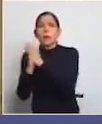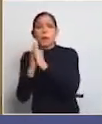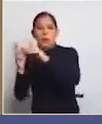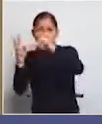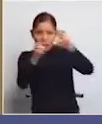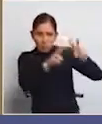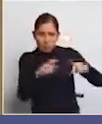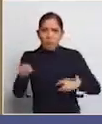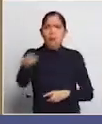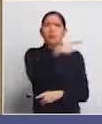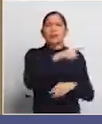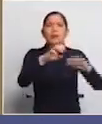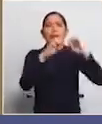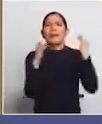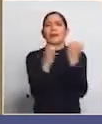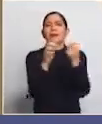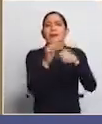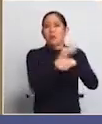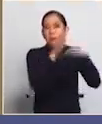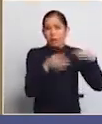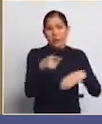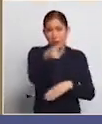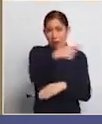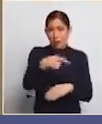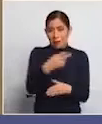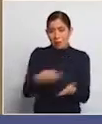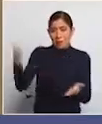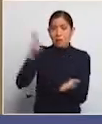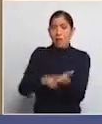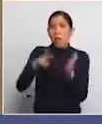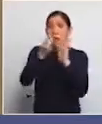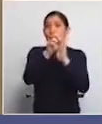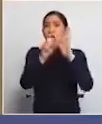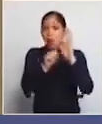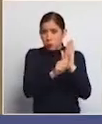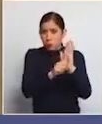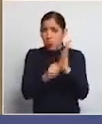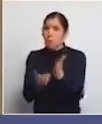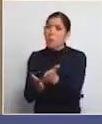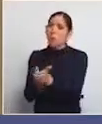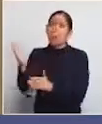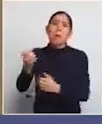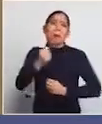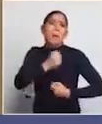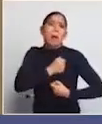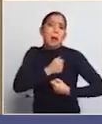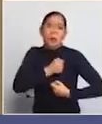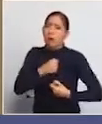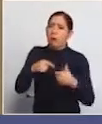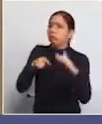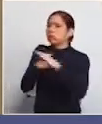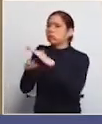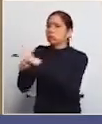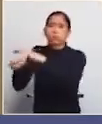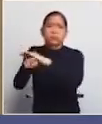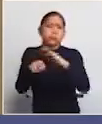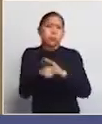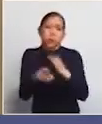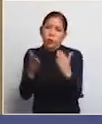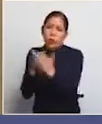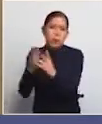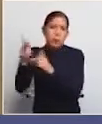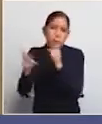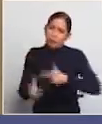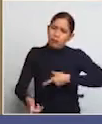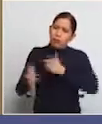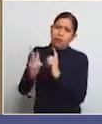supremo 4078, que fue la carta blanca para que militares y policías actúen blindados en las masacres y utilicen armas de